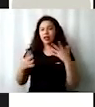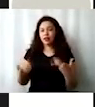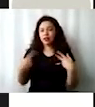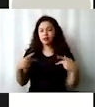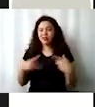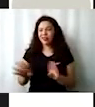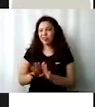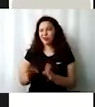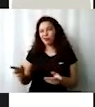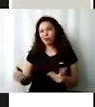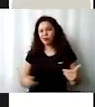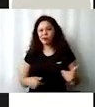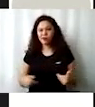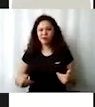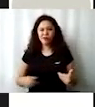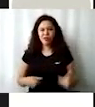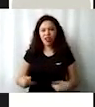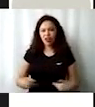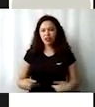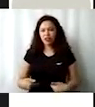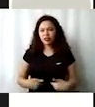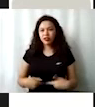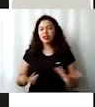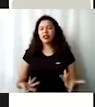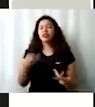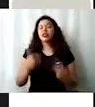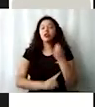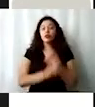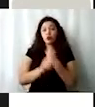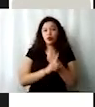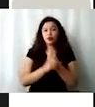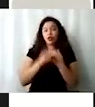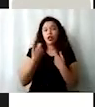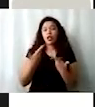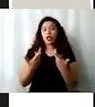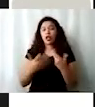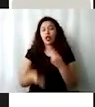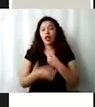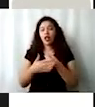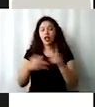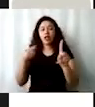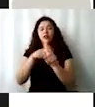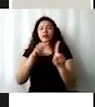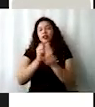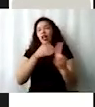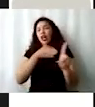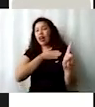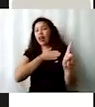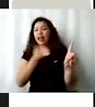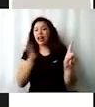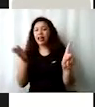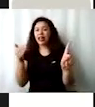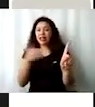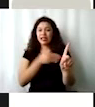personas, pero más que eso, están afectando a la producción final, es decir, para lo que fue creada